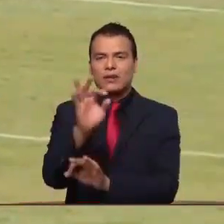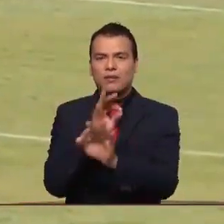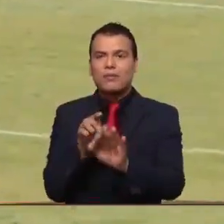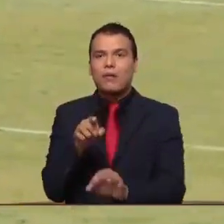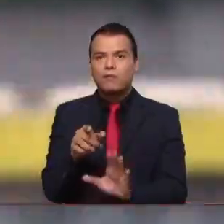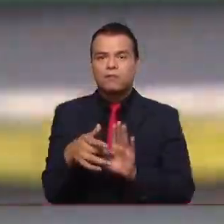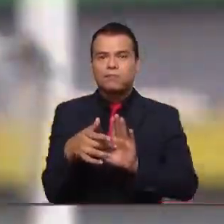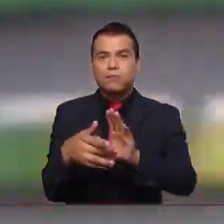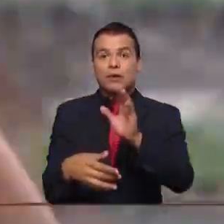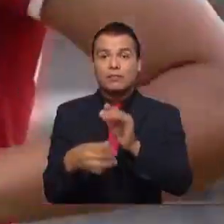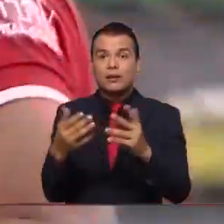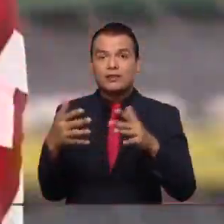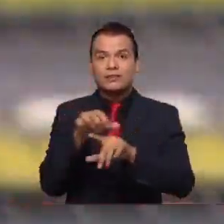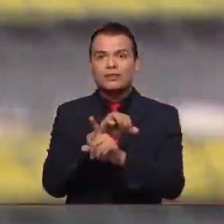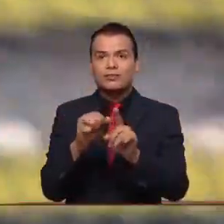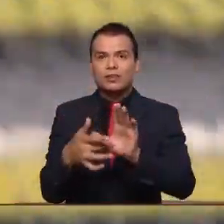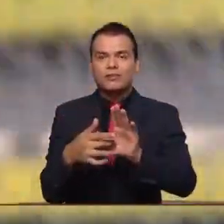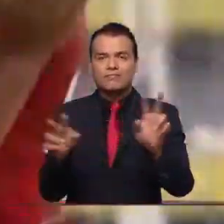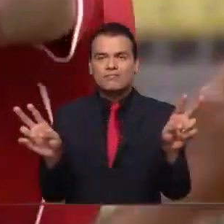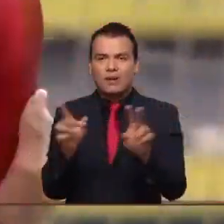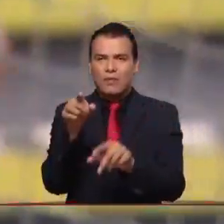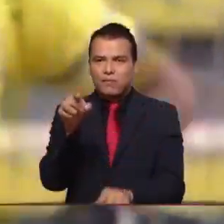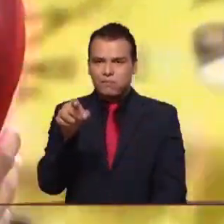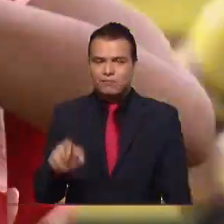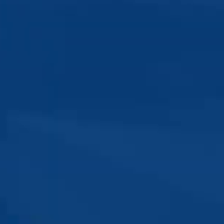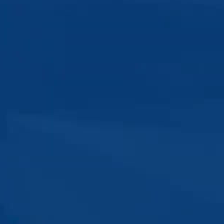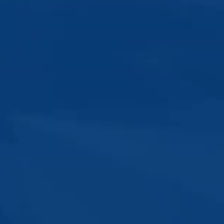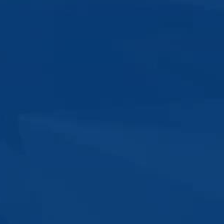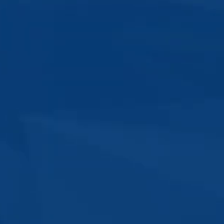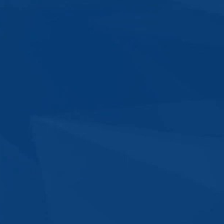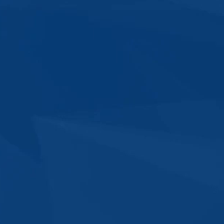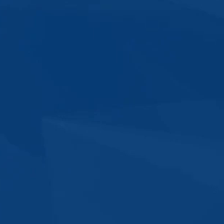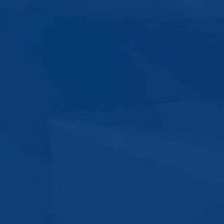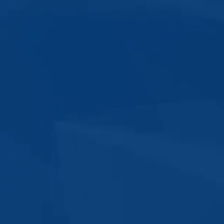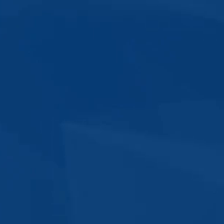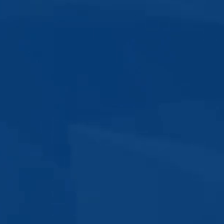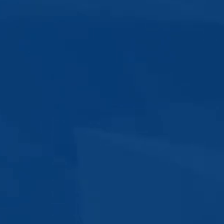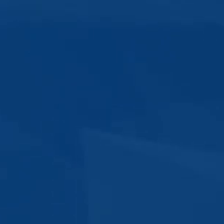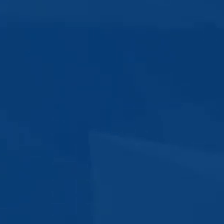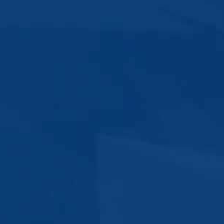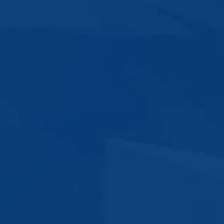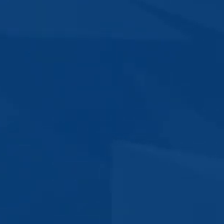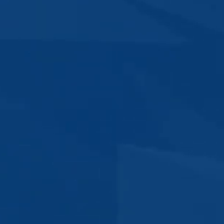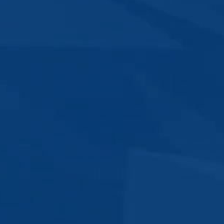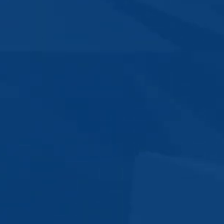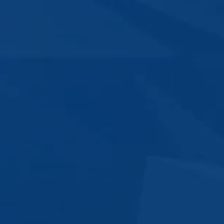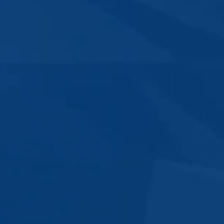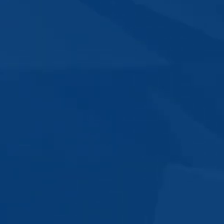Telepacífico y a través de las plataformas digitales.